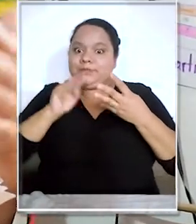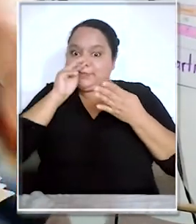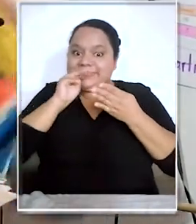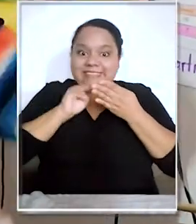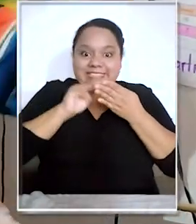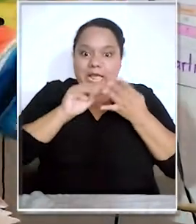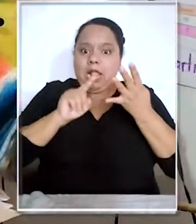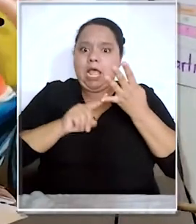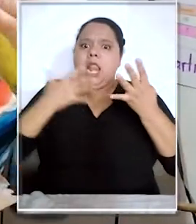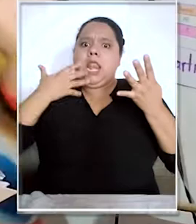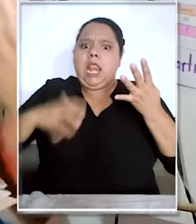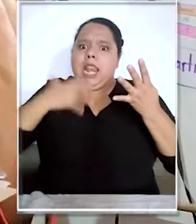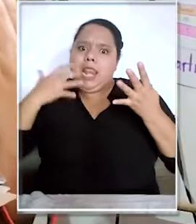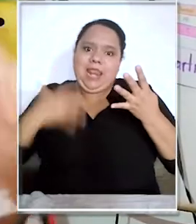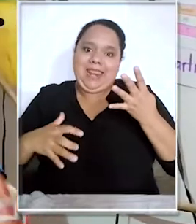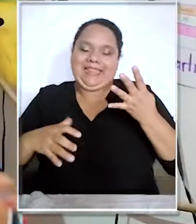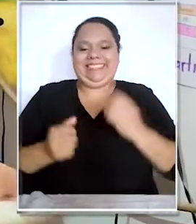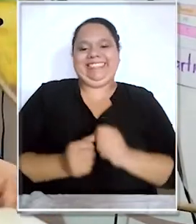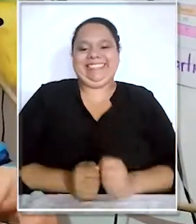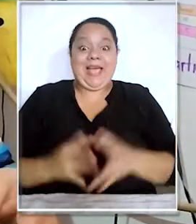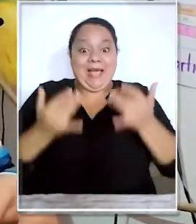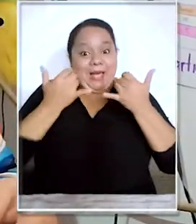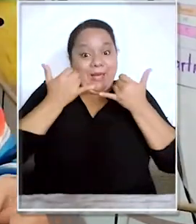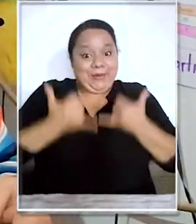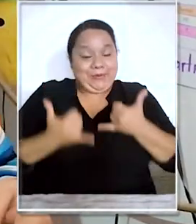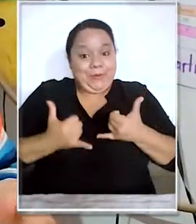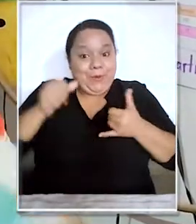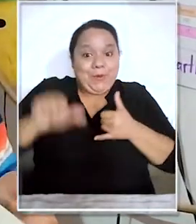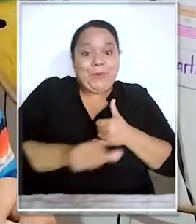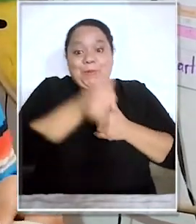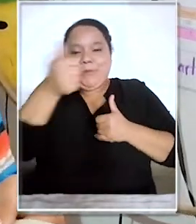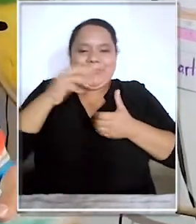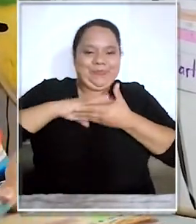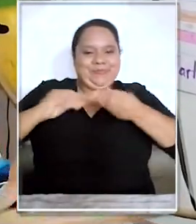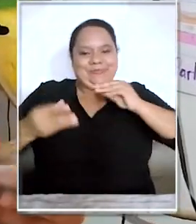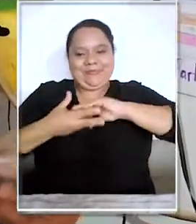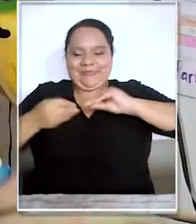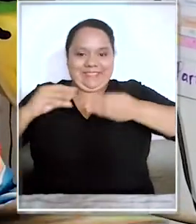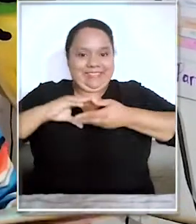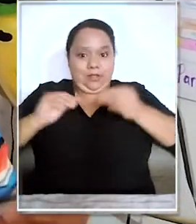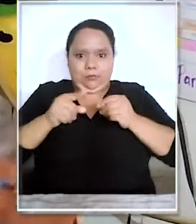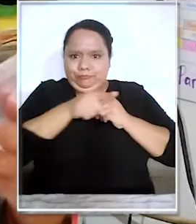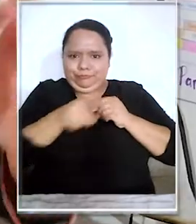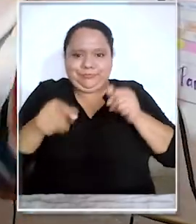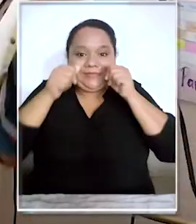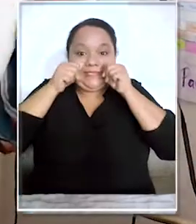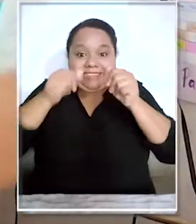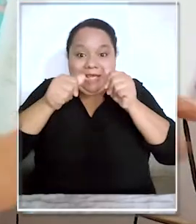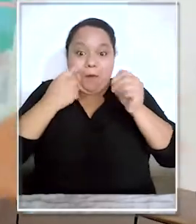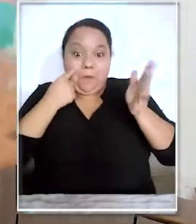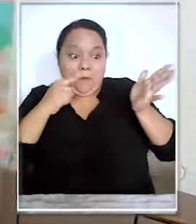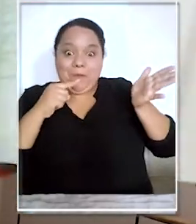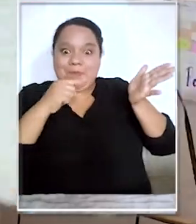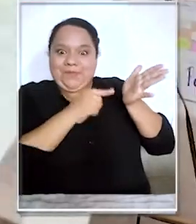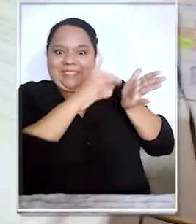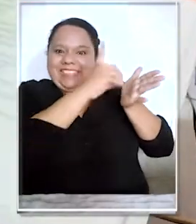cerdo. Leca, leca, caliente. Pero hay otra historia que les quiero contar. Pongan mucha atención. Miren este